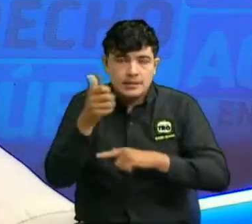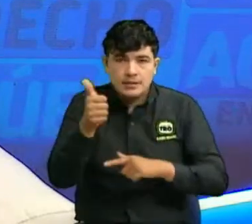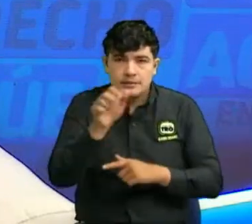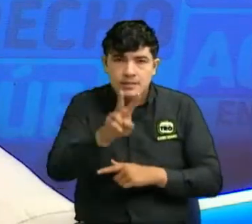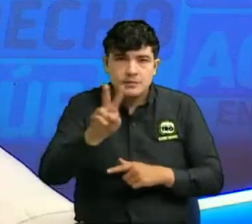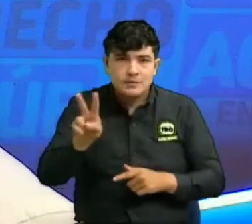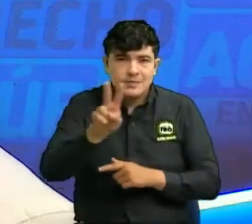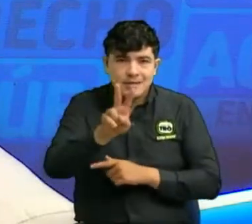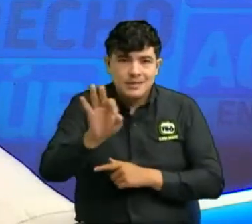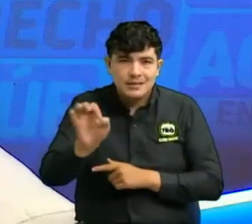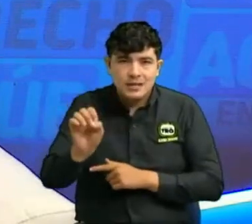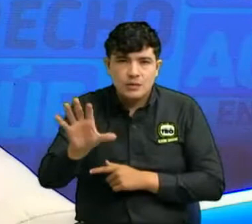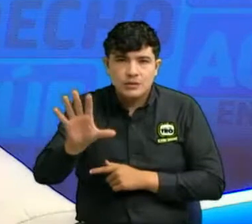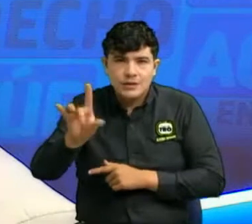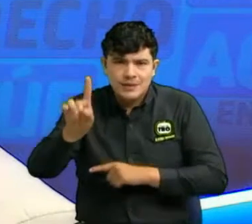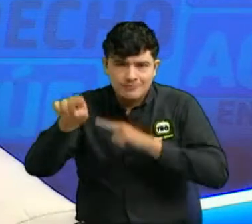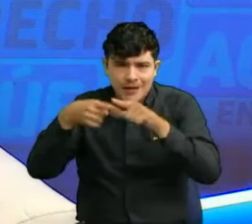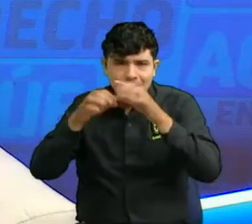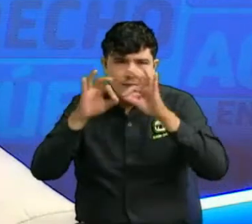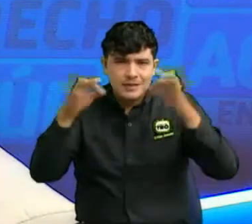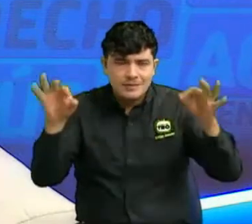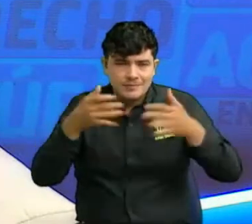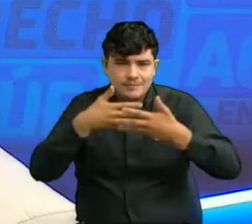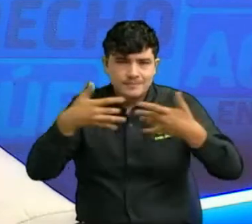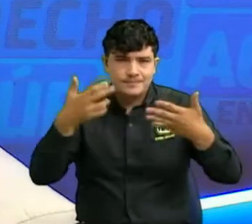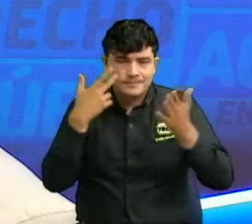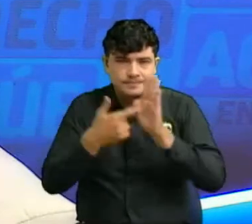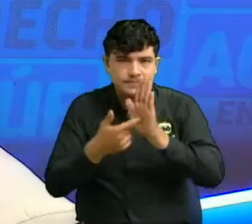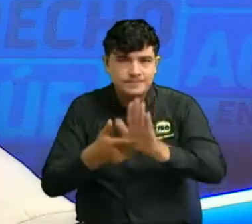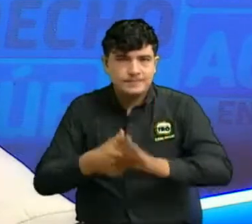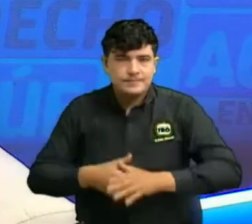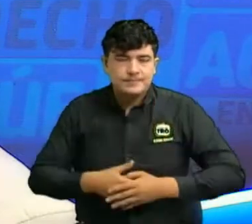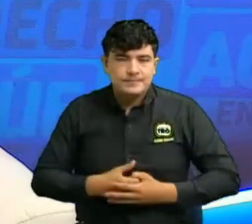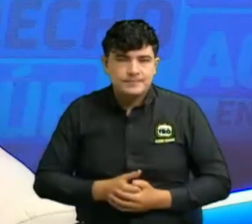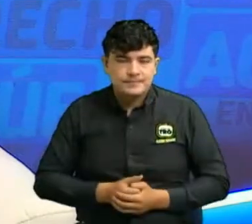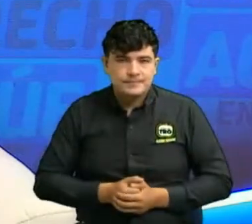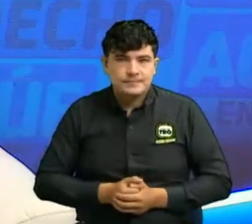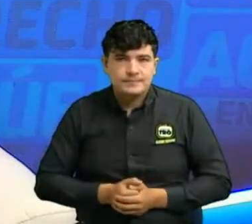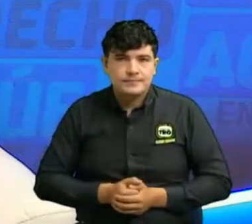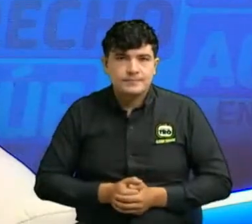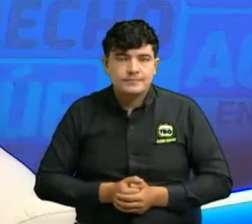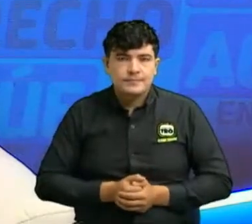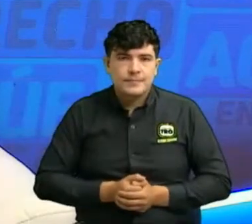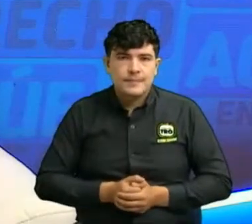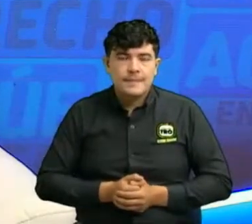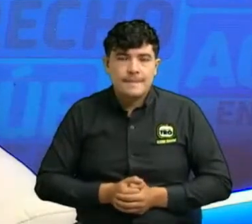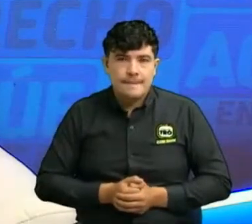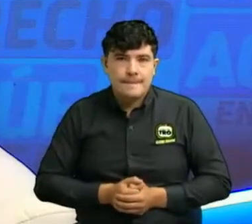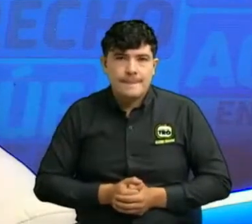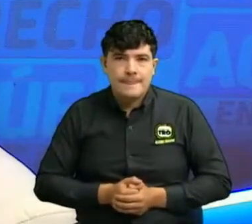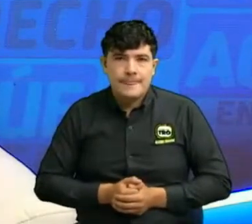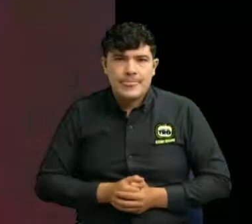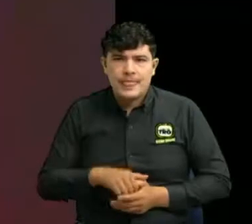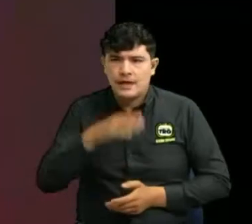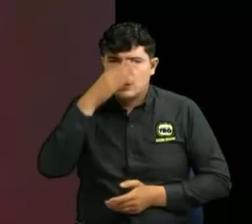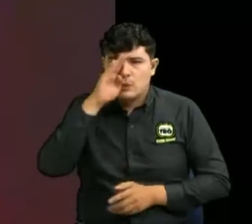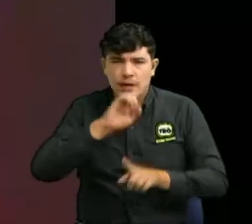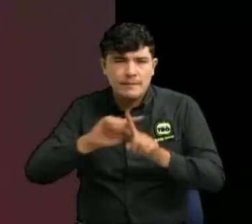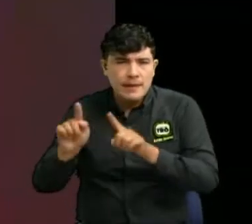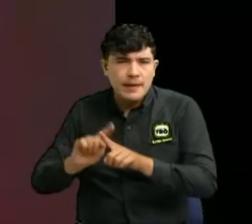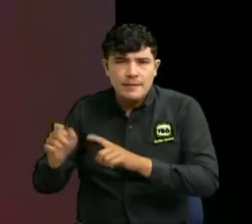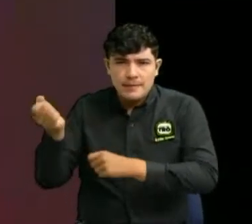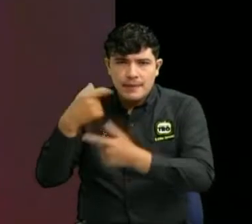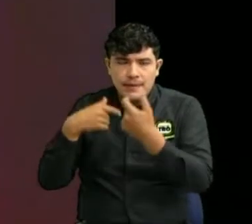310-22-23051, donde nos llegan mensajes a esta hora a través de WhatsApp. Nos envían nuestros televidentes las inquietudes que tienen a esta hora de la